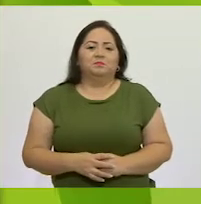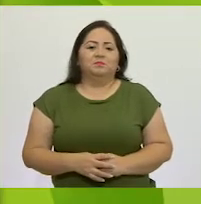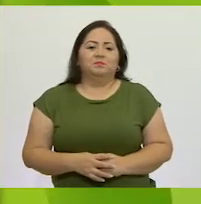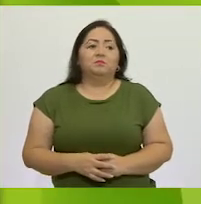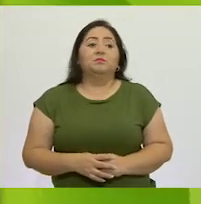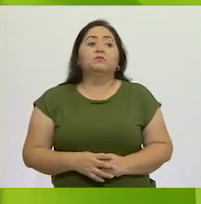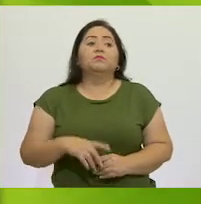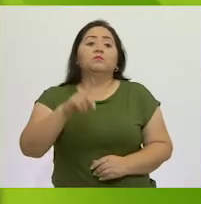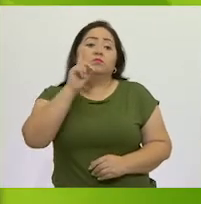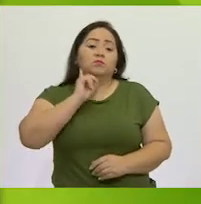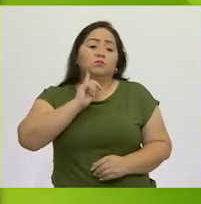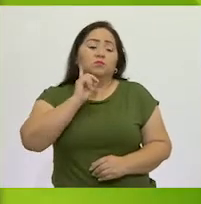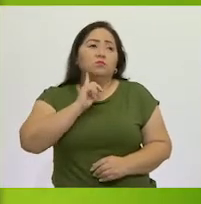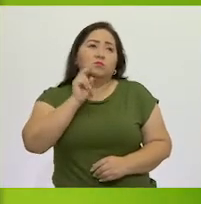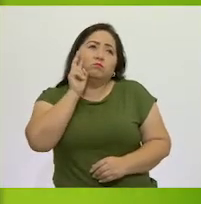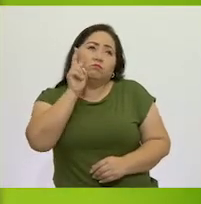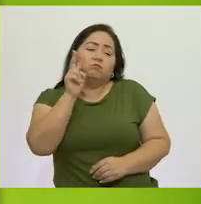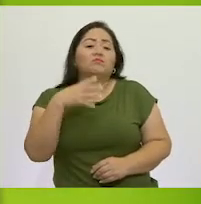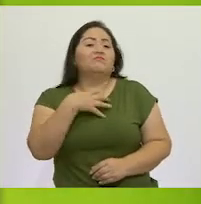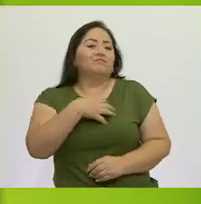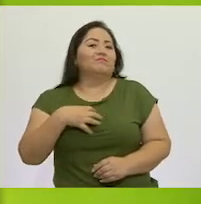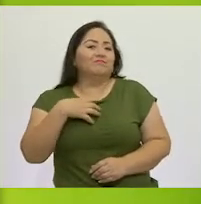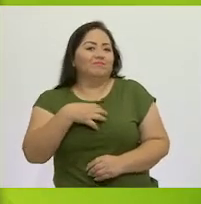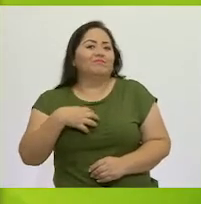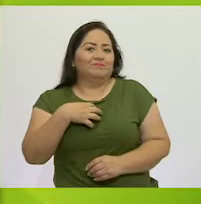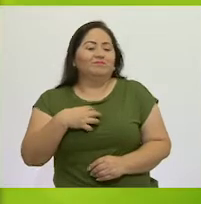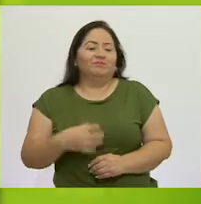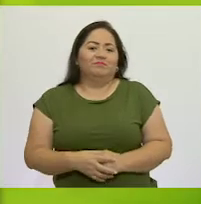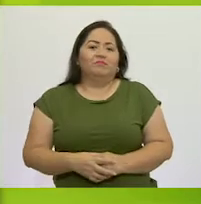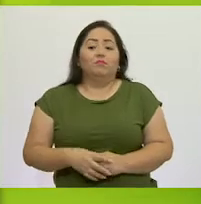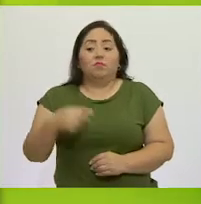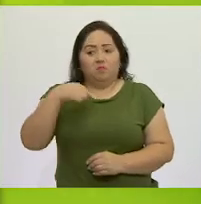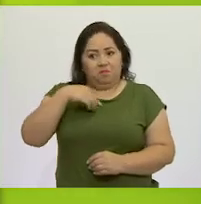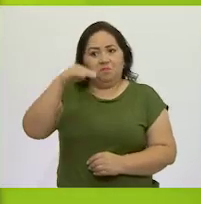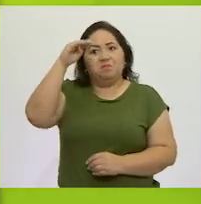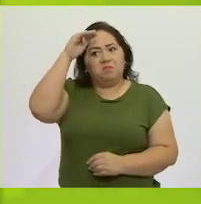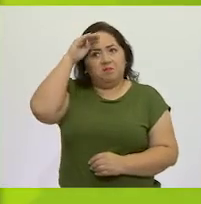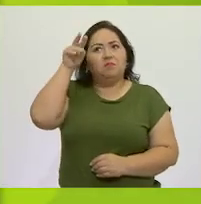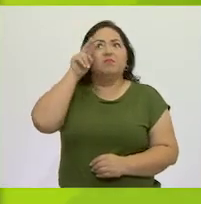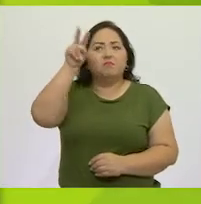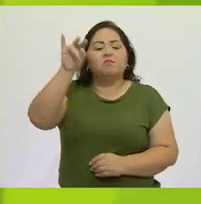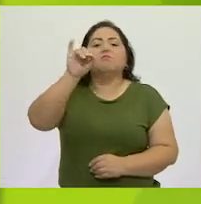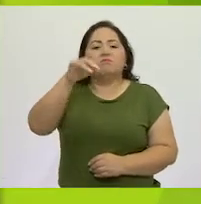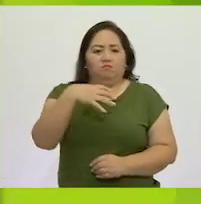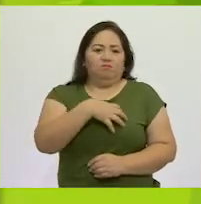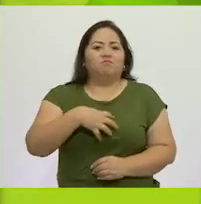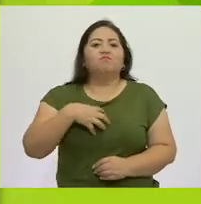La mujer está contenta. Yo pienso que está contenta.